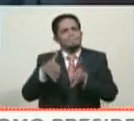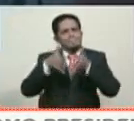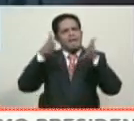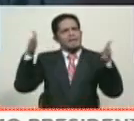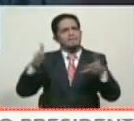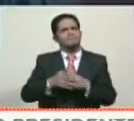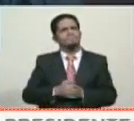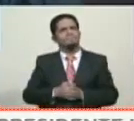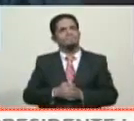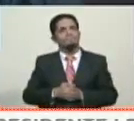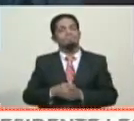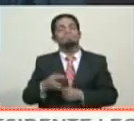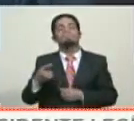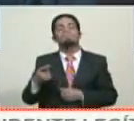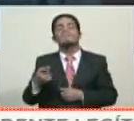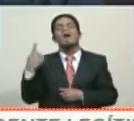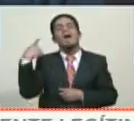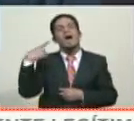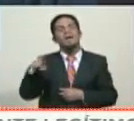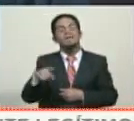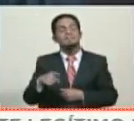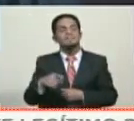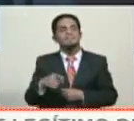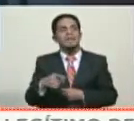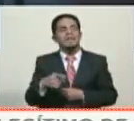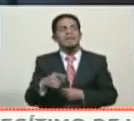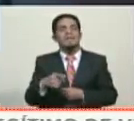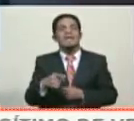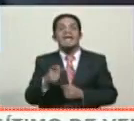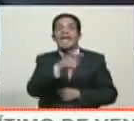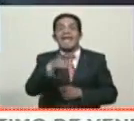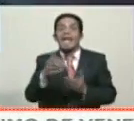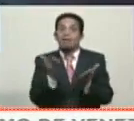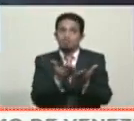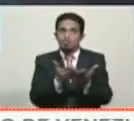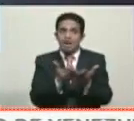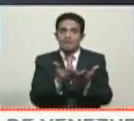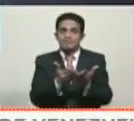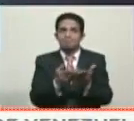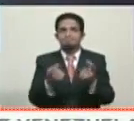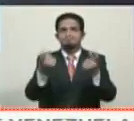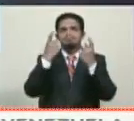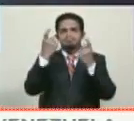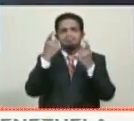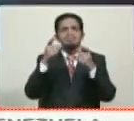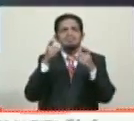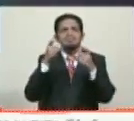Y hay más de 10,500,000 estudiantes recibiendo clases de manera gratuita.